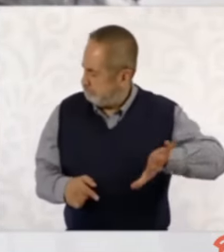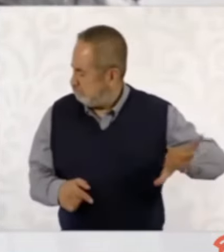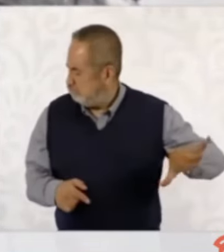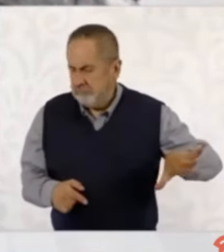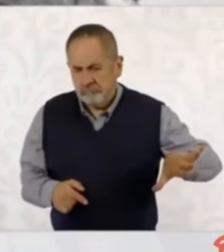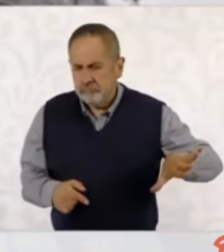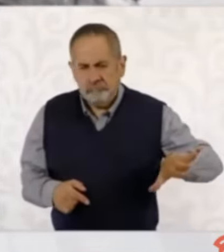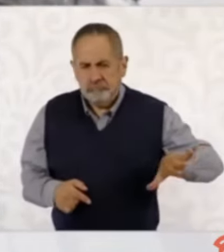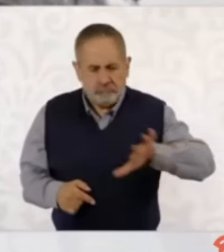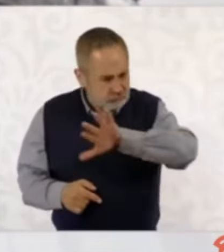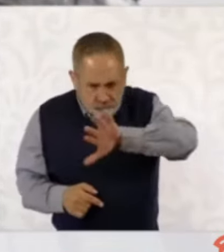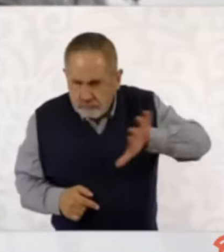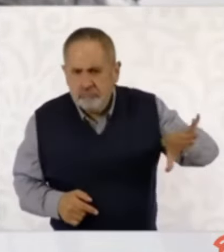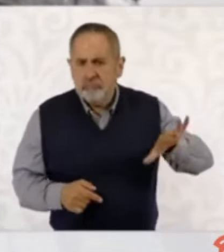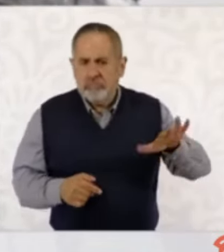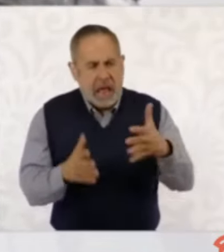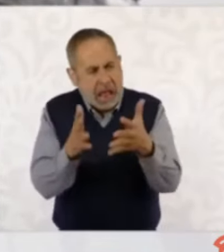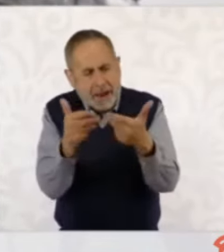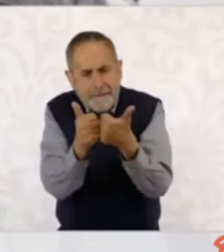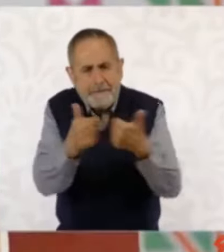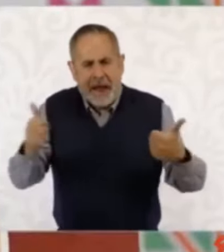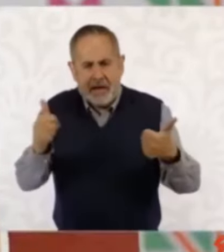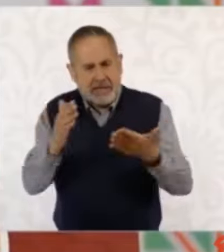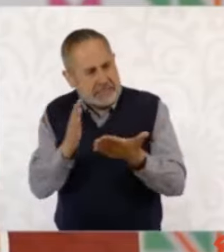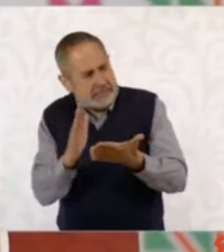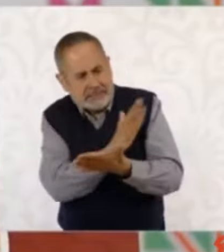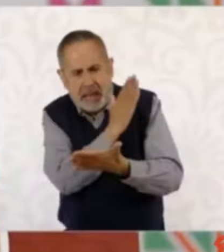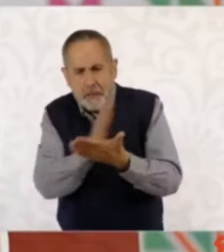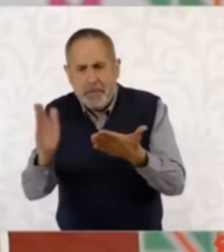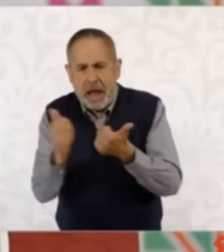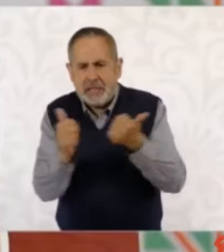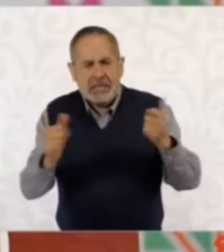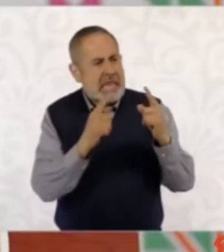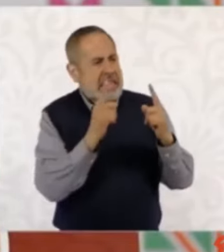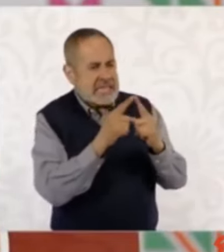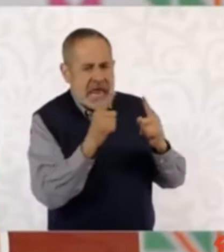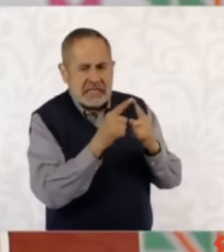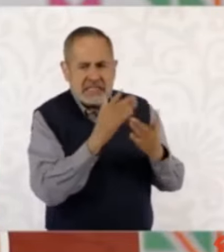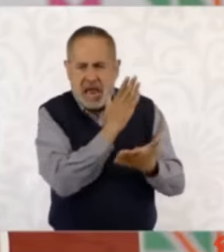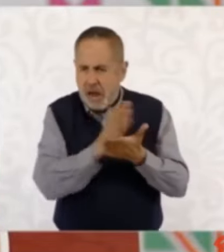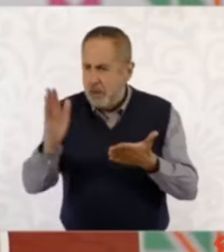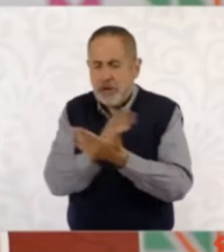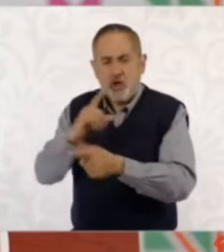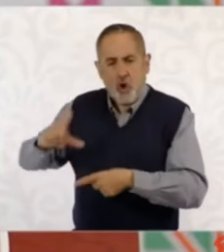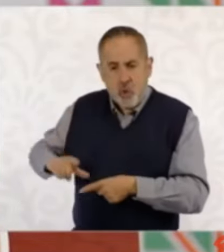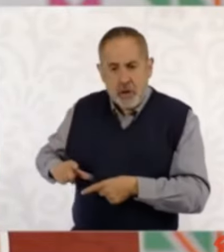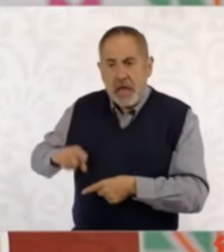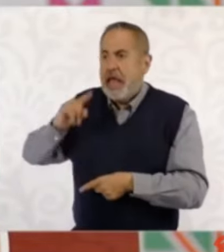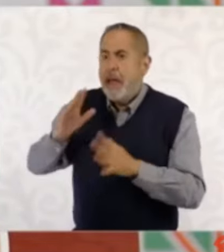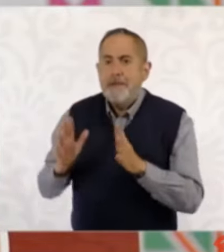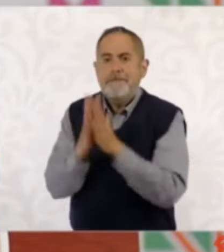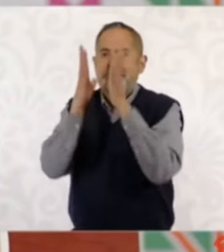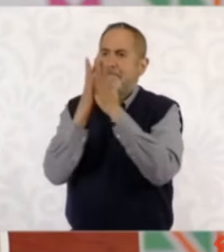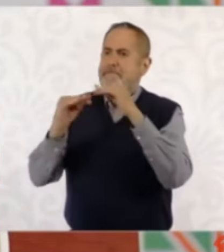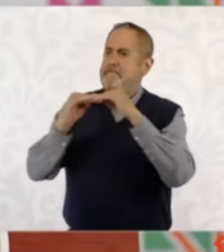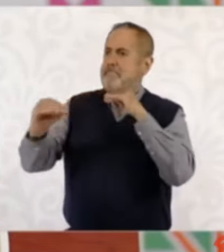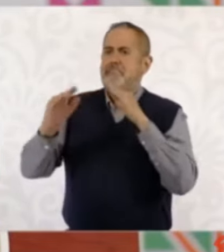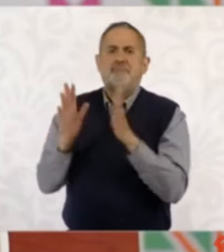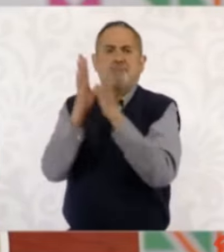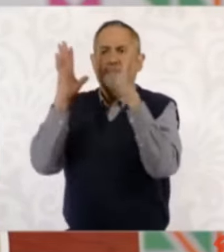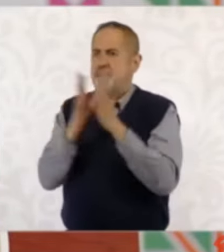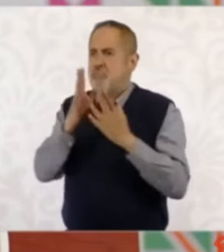Y al haber la reforma de separación de la Iglesia del Estado, pues es el nacimiento de la democracia en México,